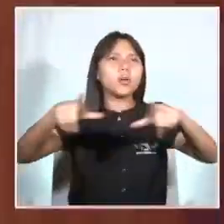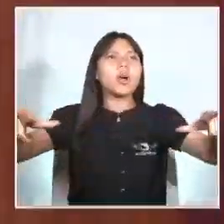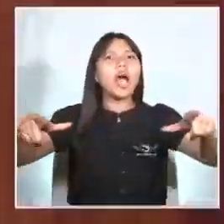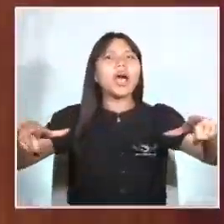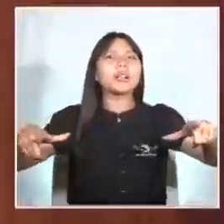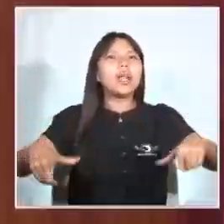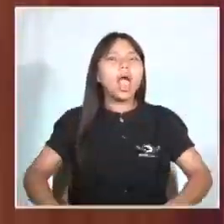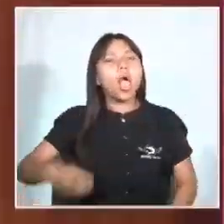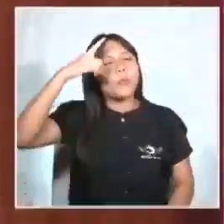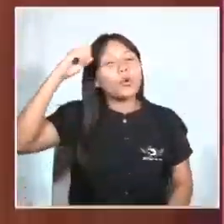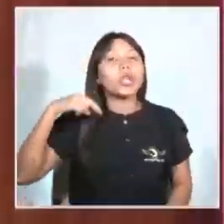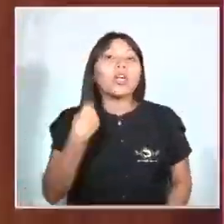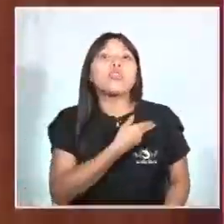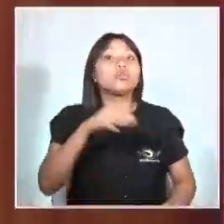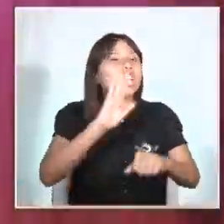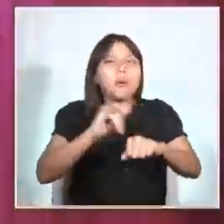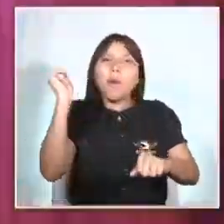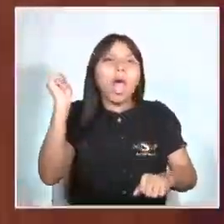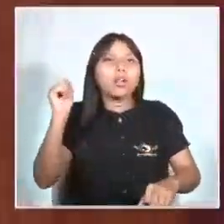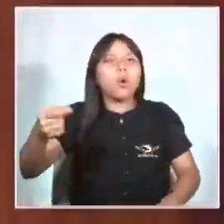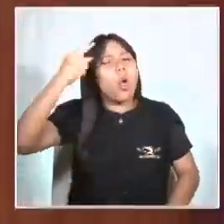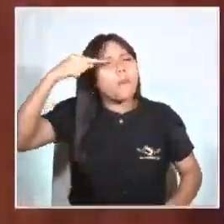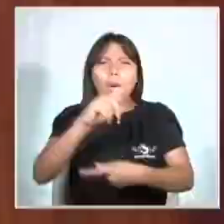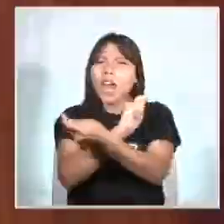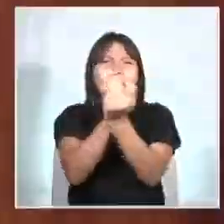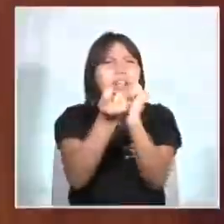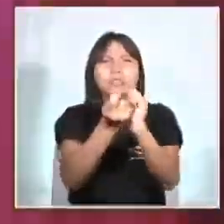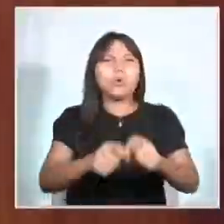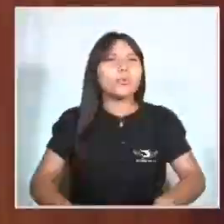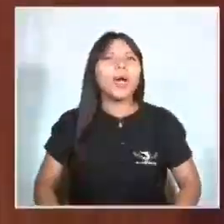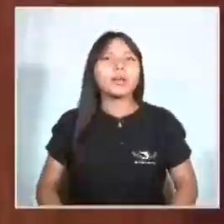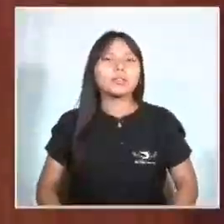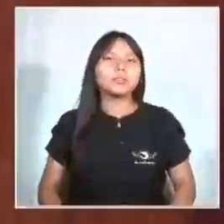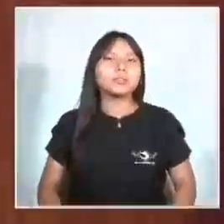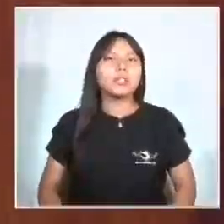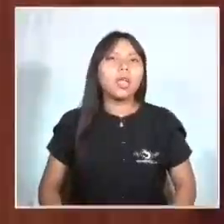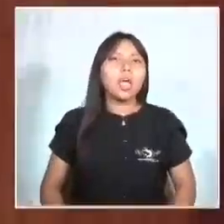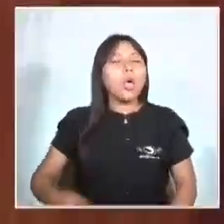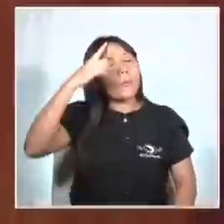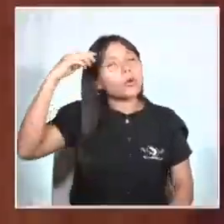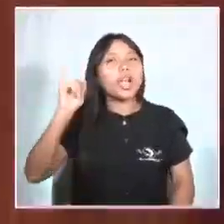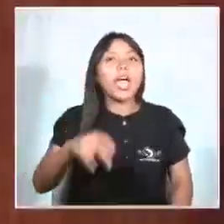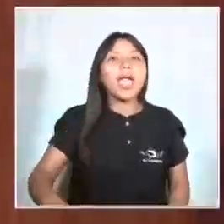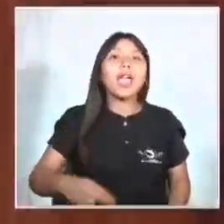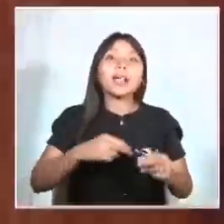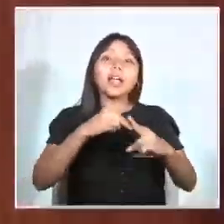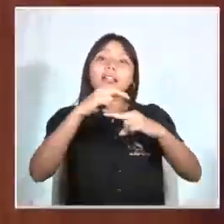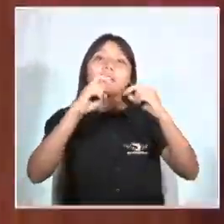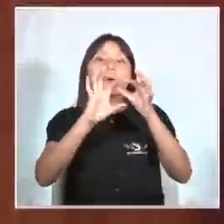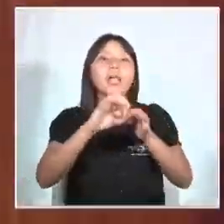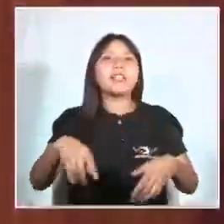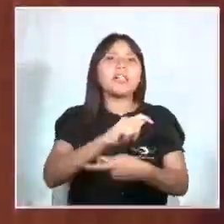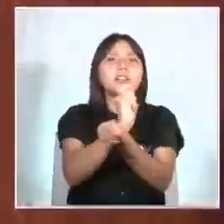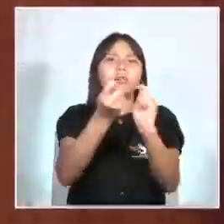Porque nos convocaron para transformarnos. Porque del nivel de transformación que